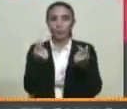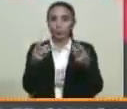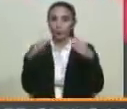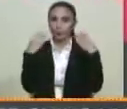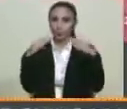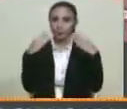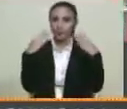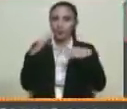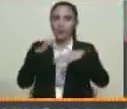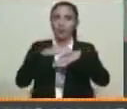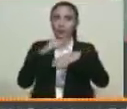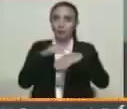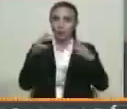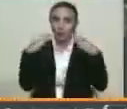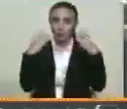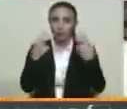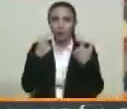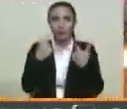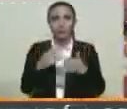Atención.